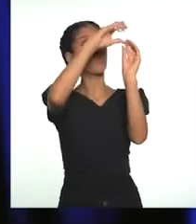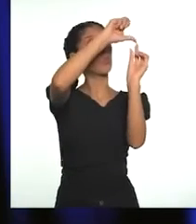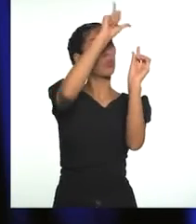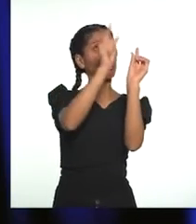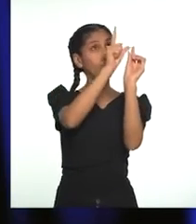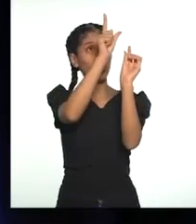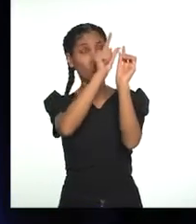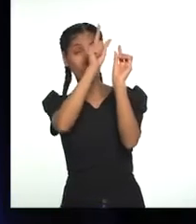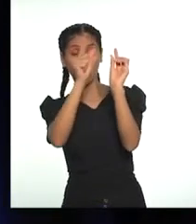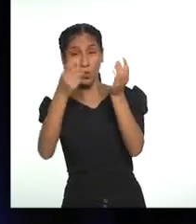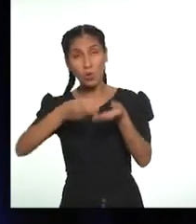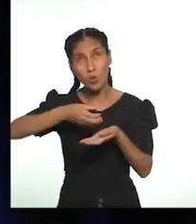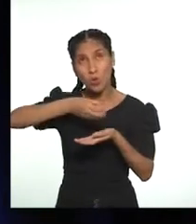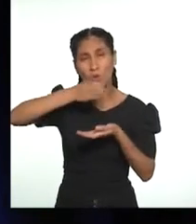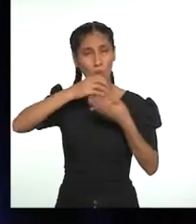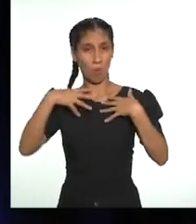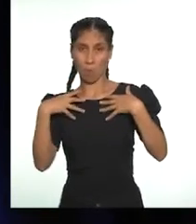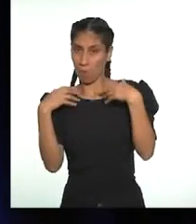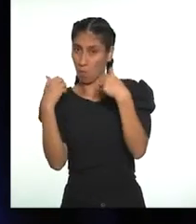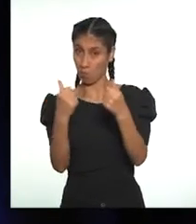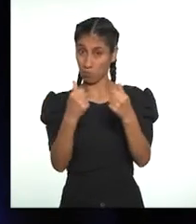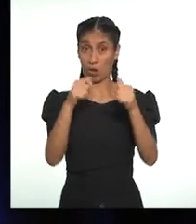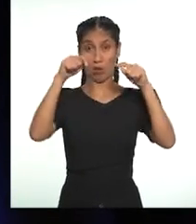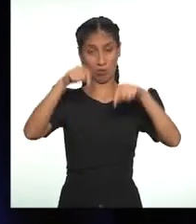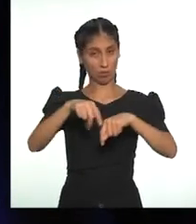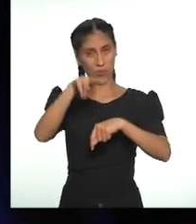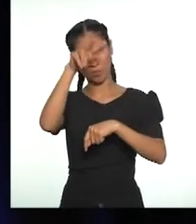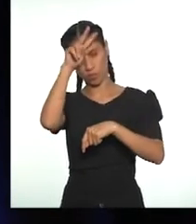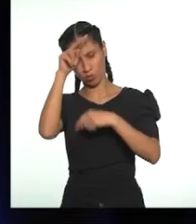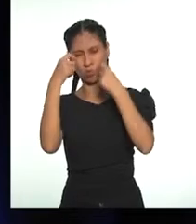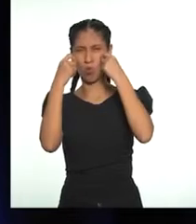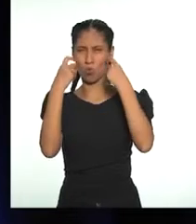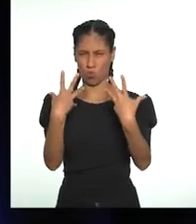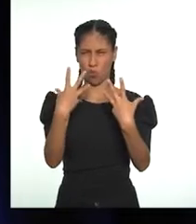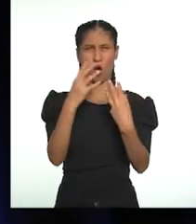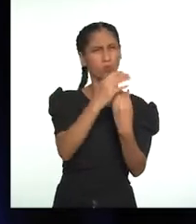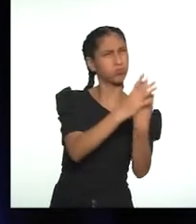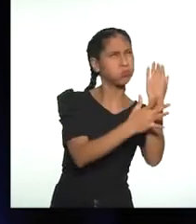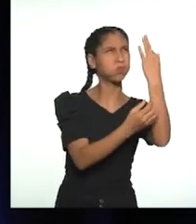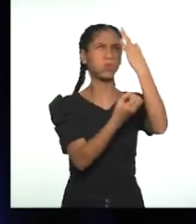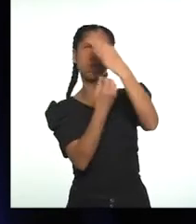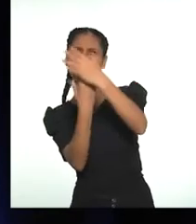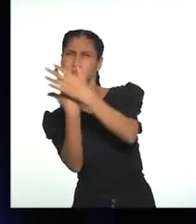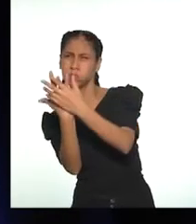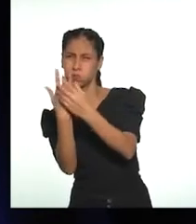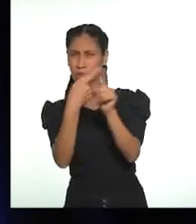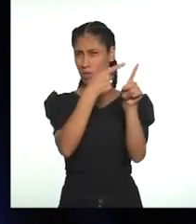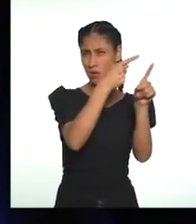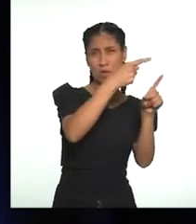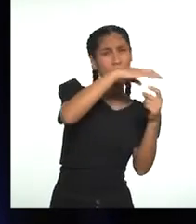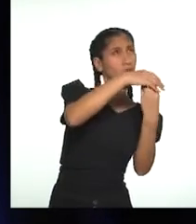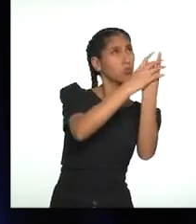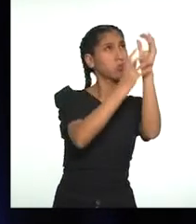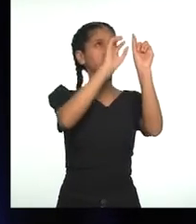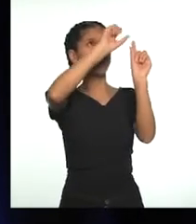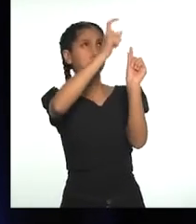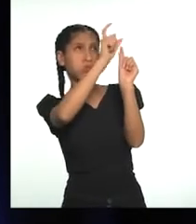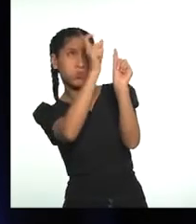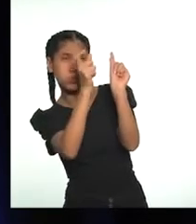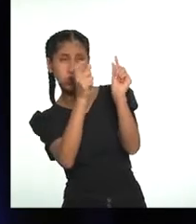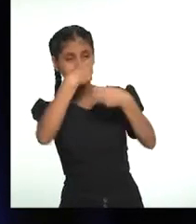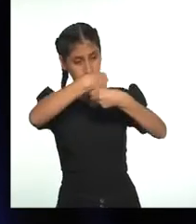plantas medicinales. Somos un país con una riqueza natural infinita, la cual podemos difundir y conocer a través de